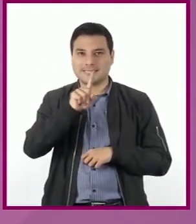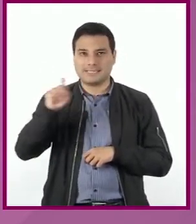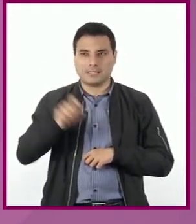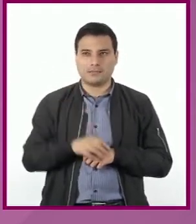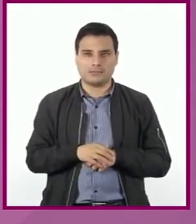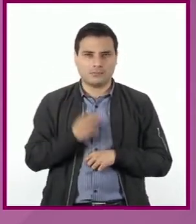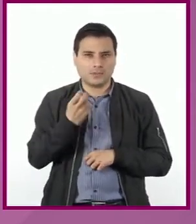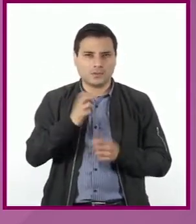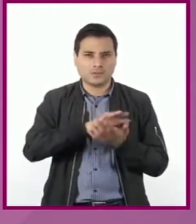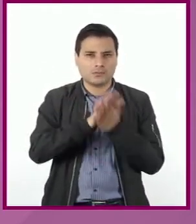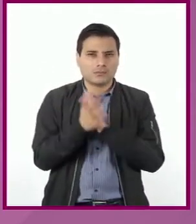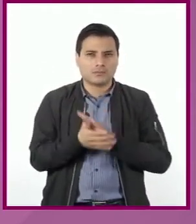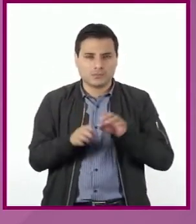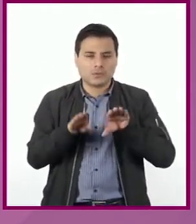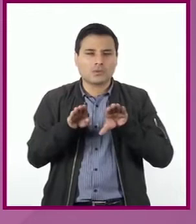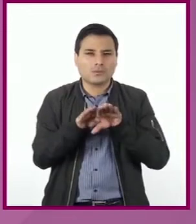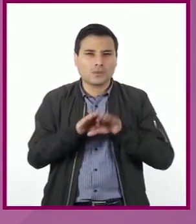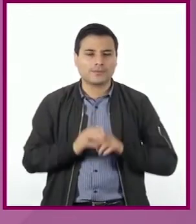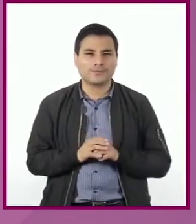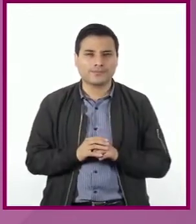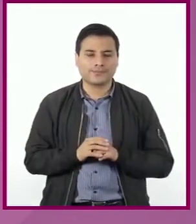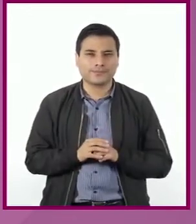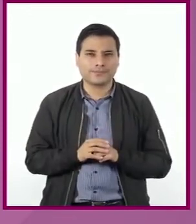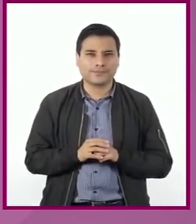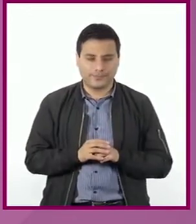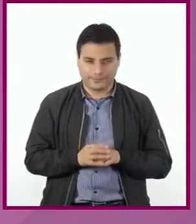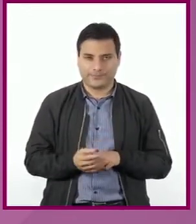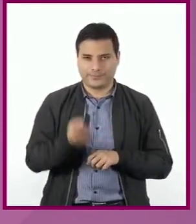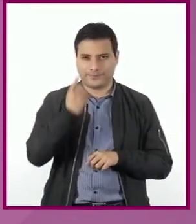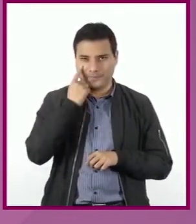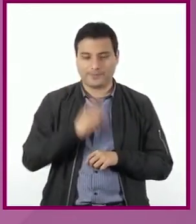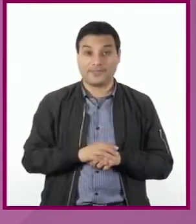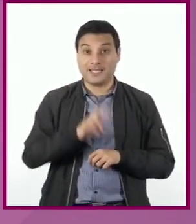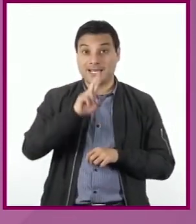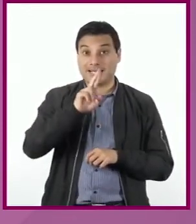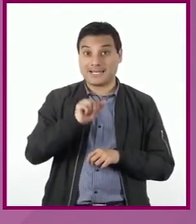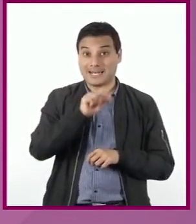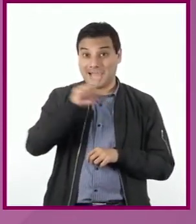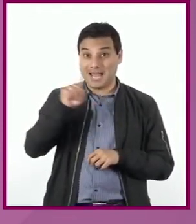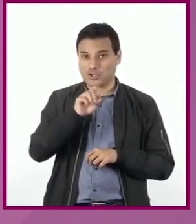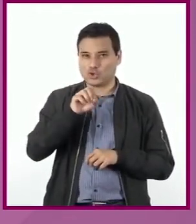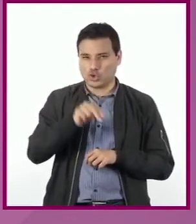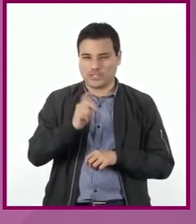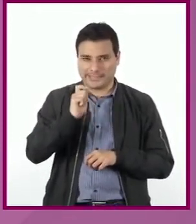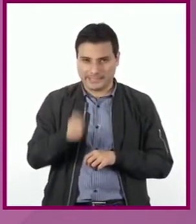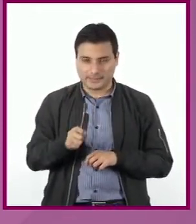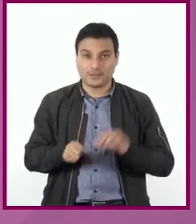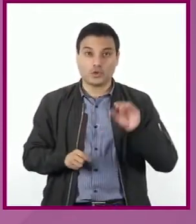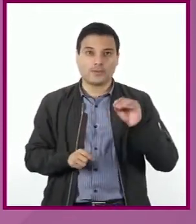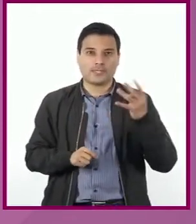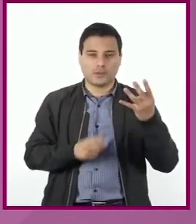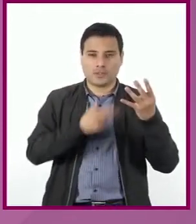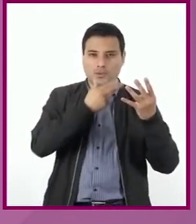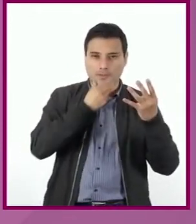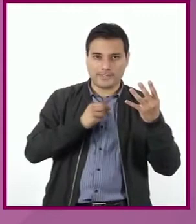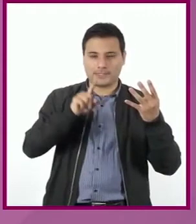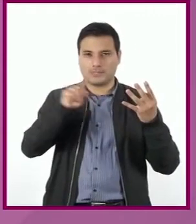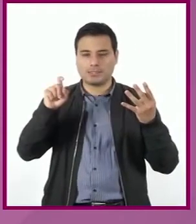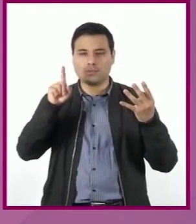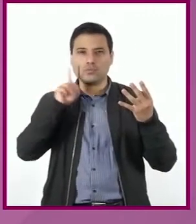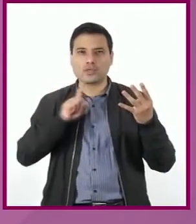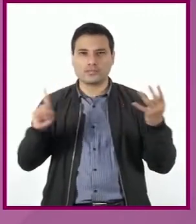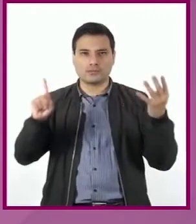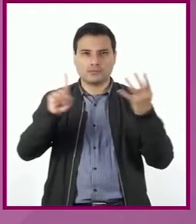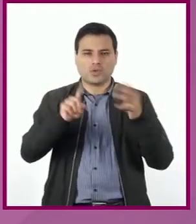cantidades en fracciones? Para representar la razón 100 mujeres por cada 94 varones, se puede escribir como